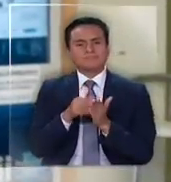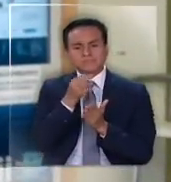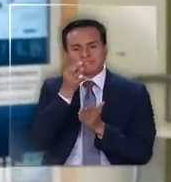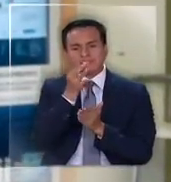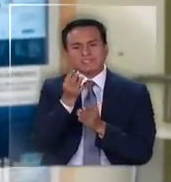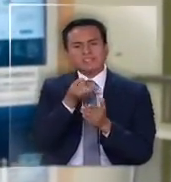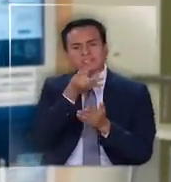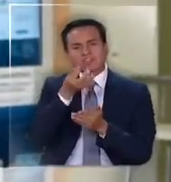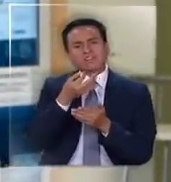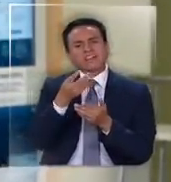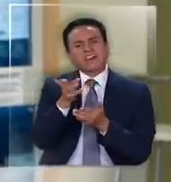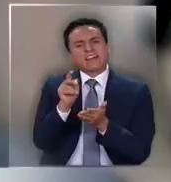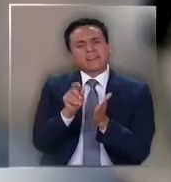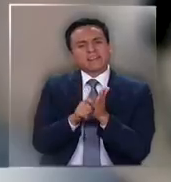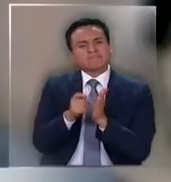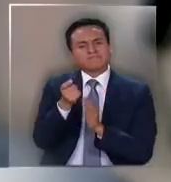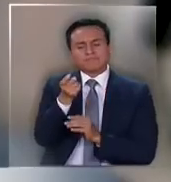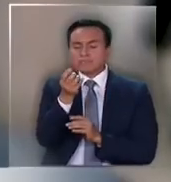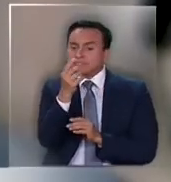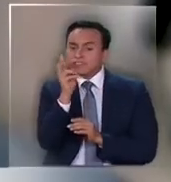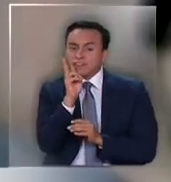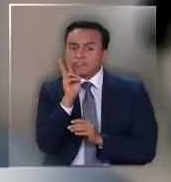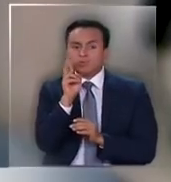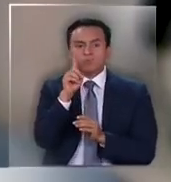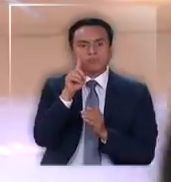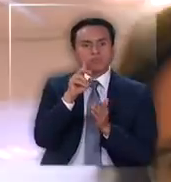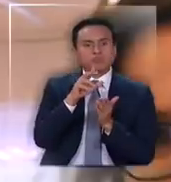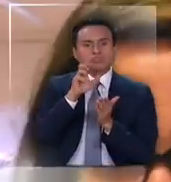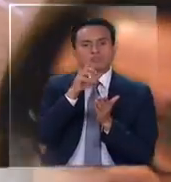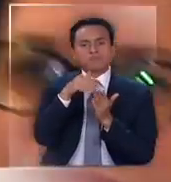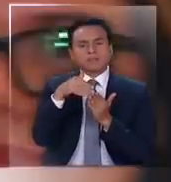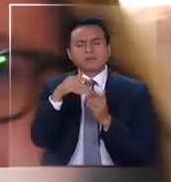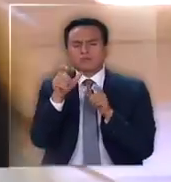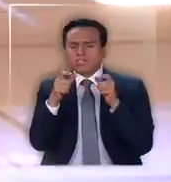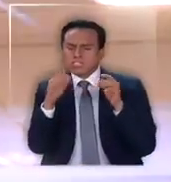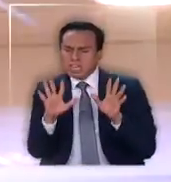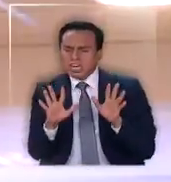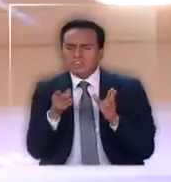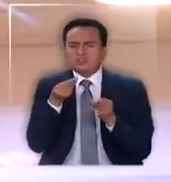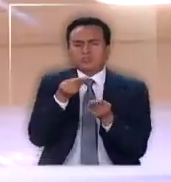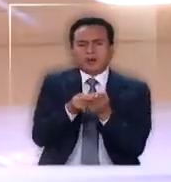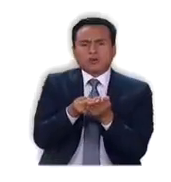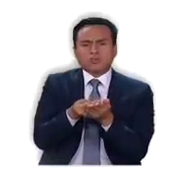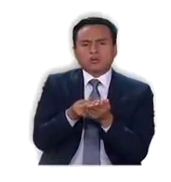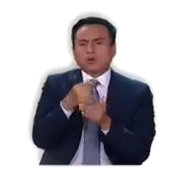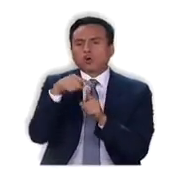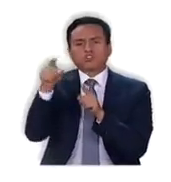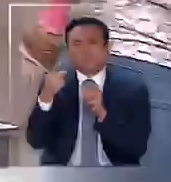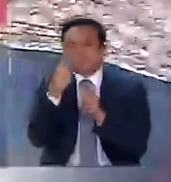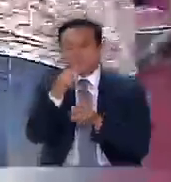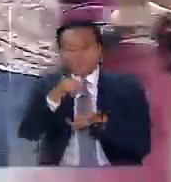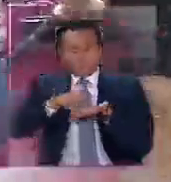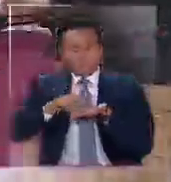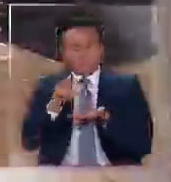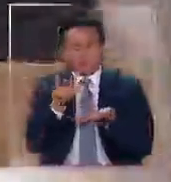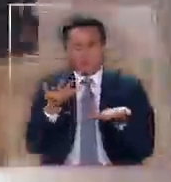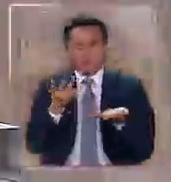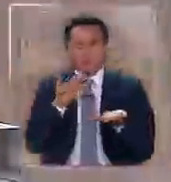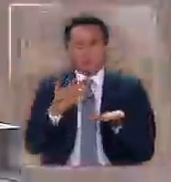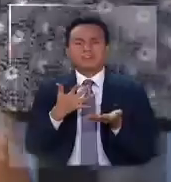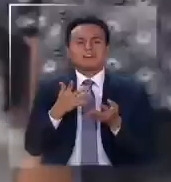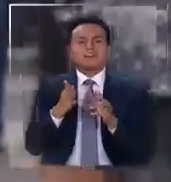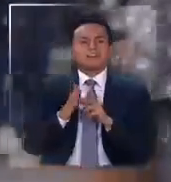declaraciones de renta. Este viernes, cerca de 1.800.000 recibieron su pago y otros tantos no verán ni un solo peso, producto de